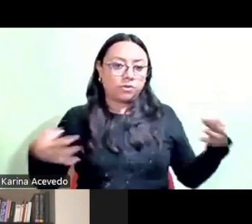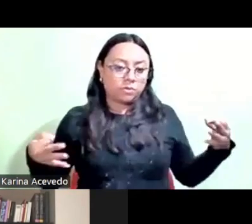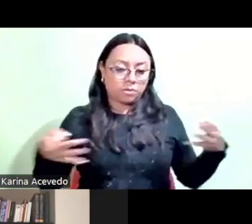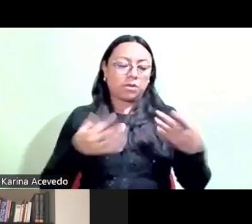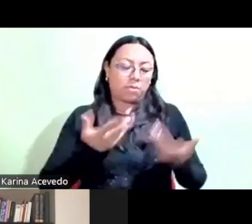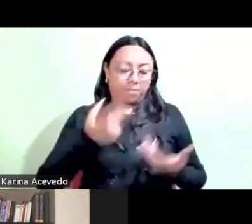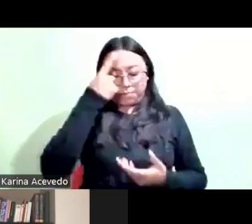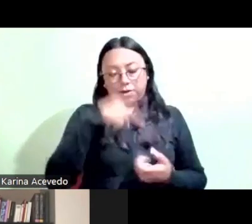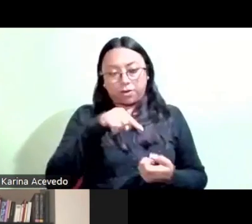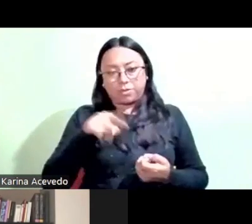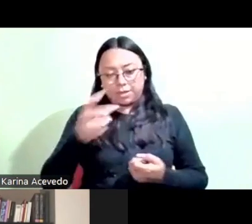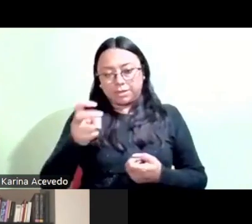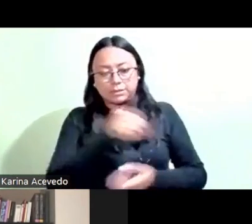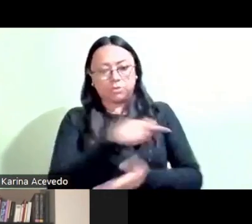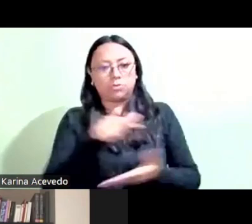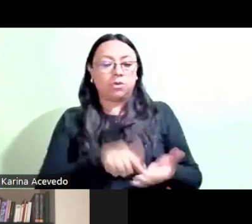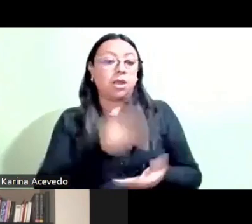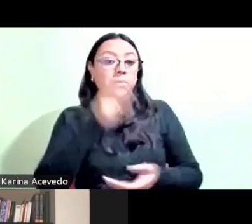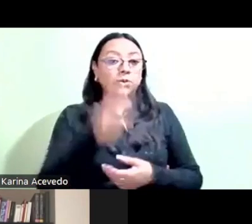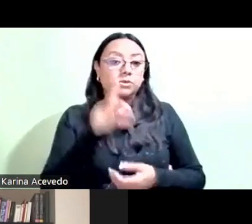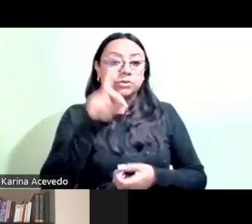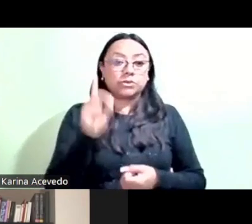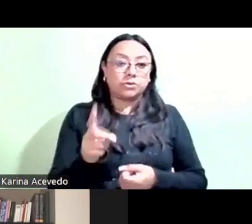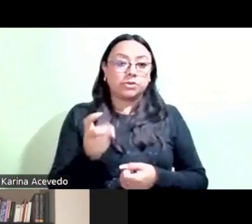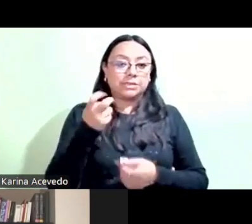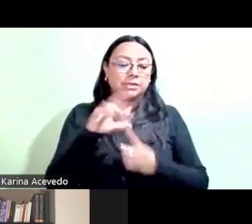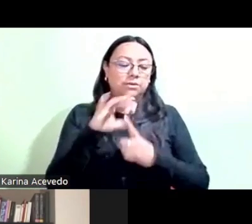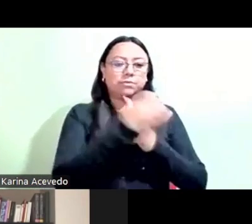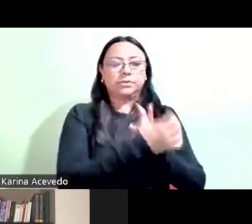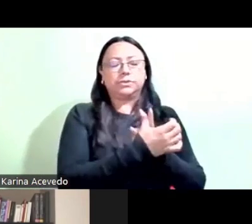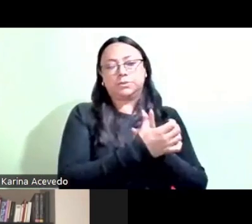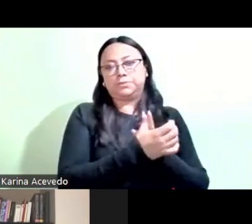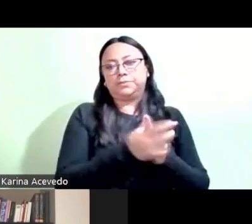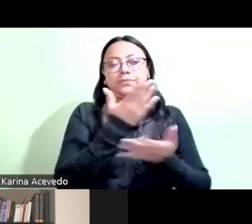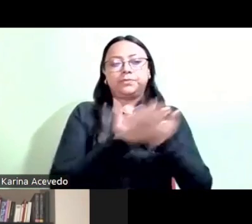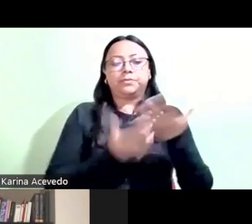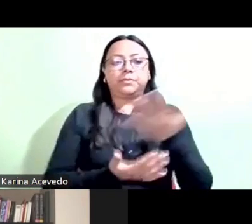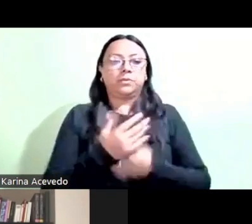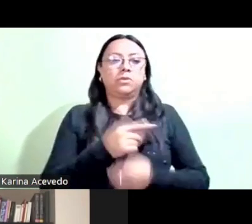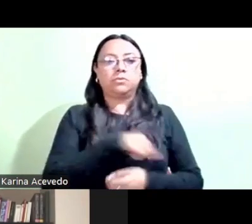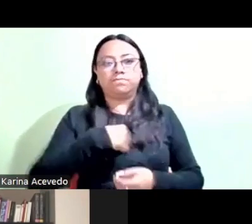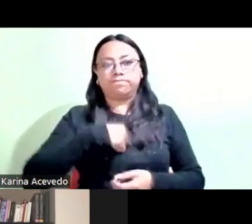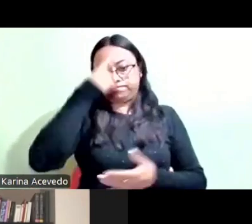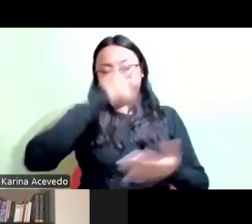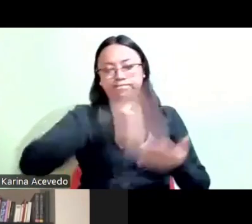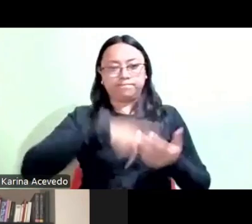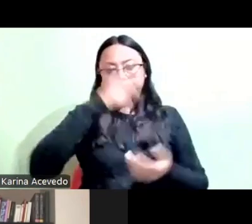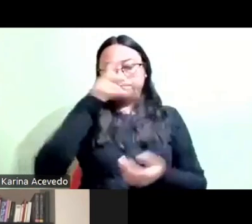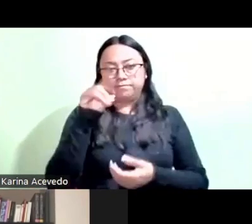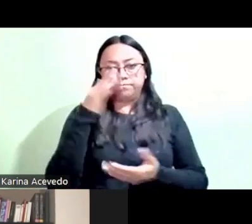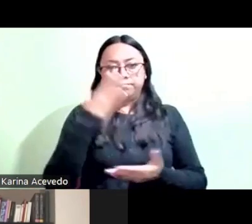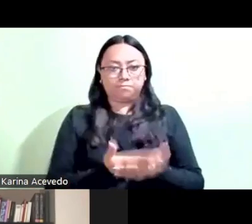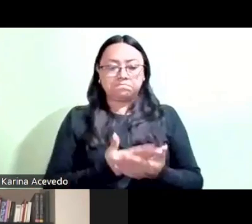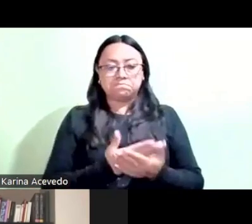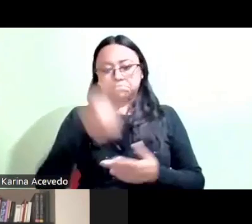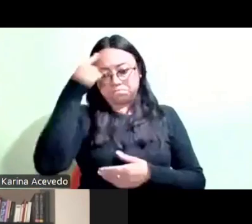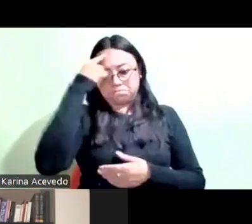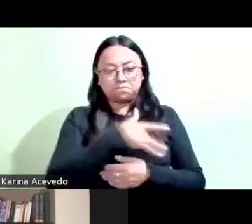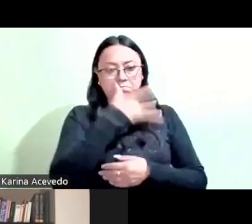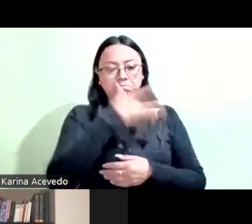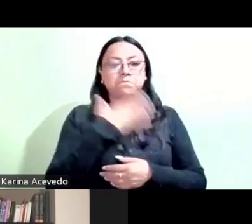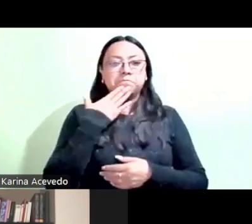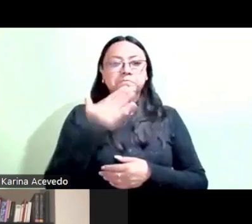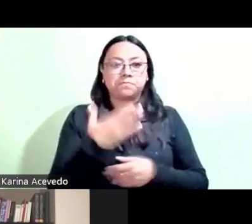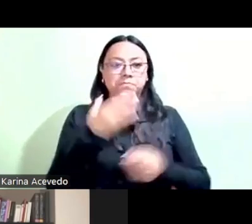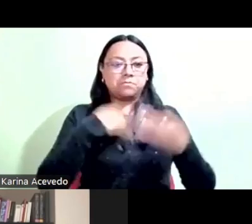por los cuales esta dictaminadora considera que la iniciativa resulta congruente con los elementos señalados, toda vez que el proyecto